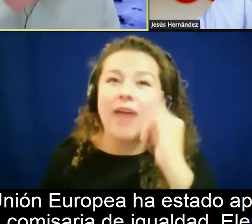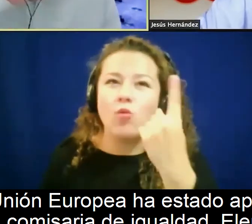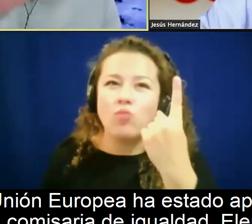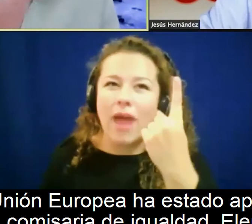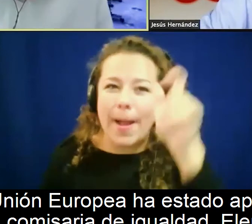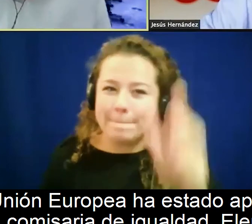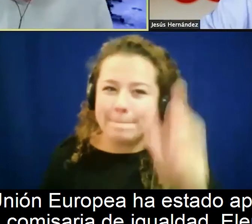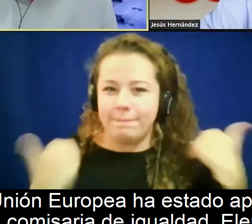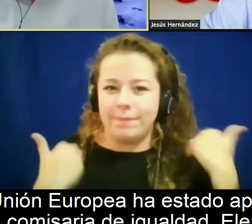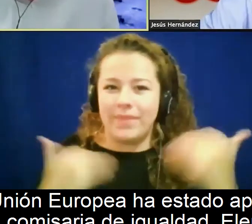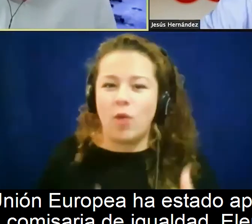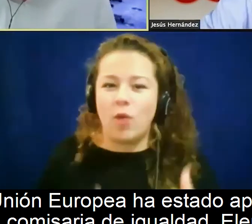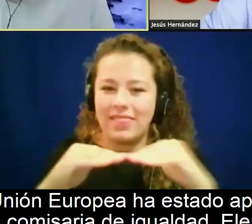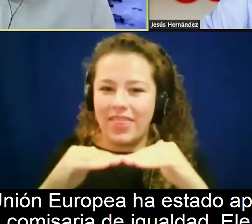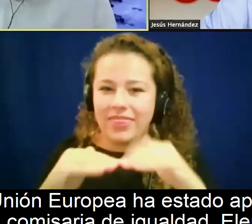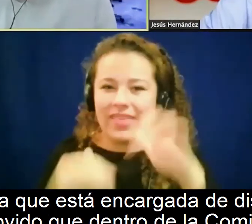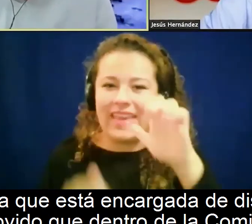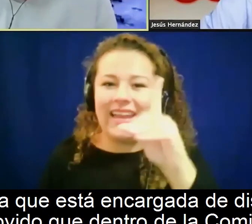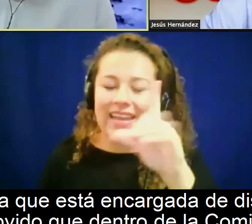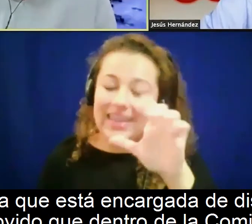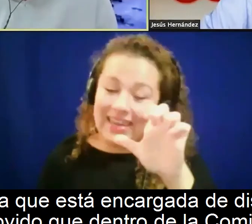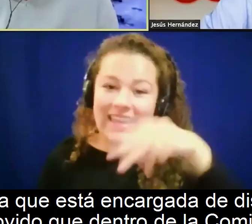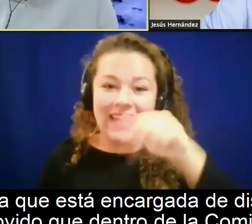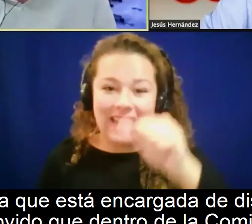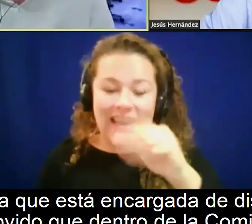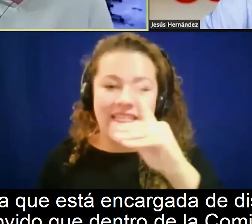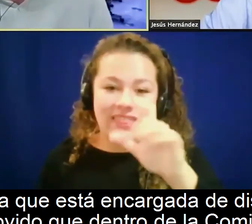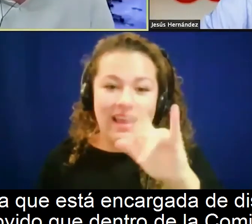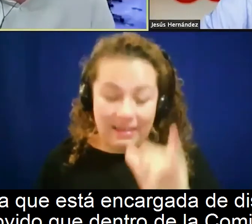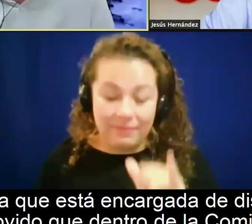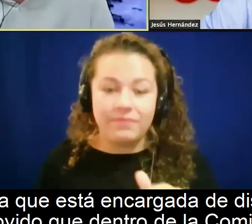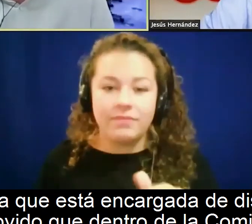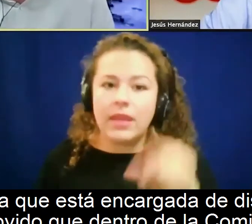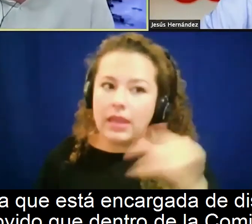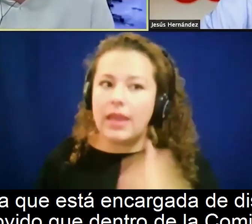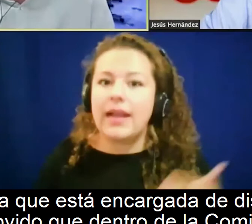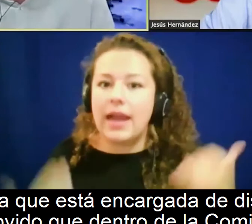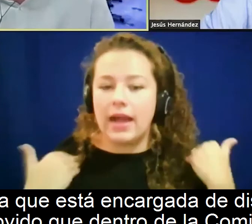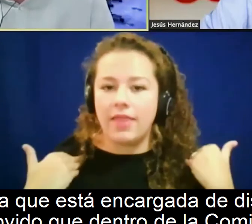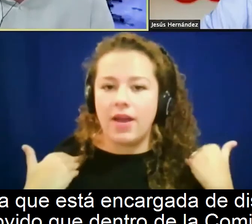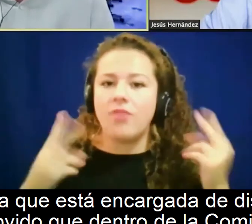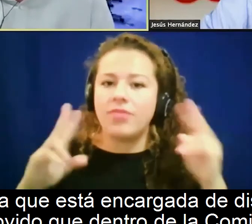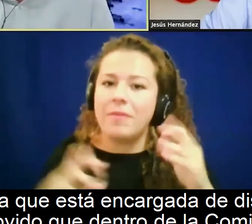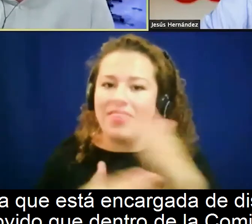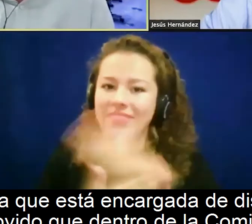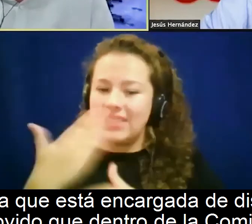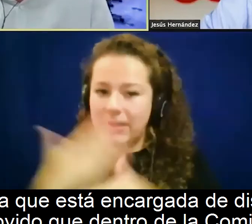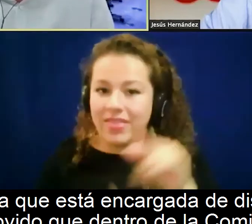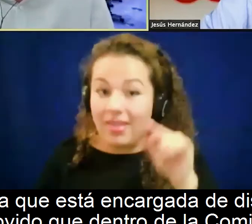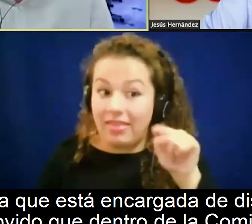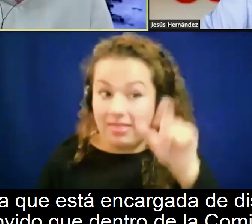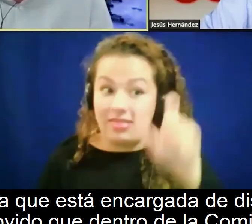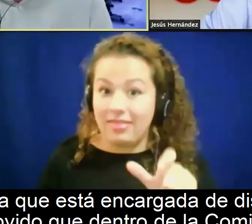igualdad, Elena Dalli, maltesa, que es la que, digamos, es la que está encargada de discapacidad. Ella pues